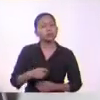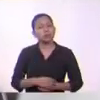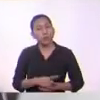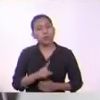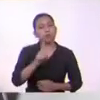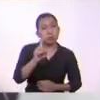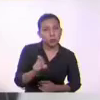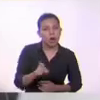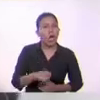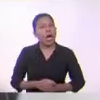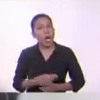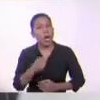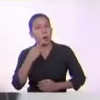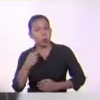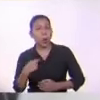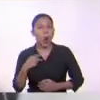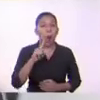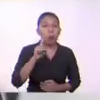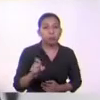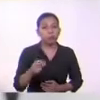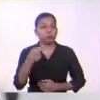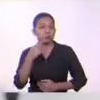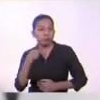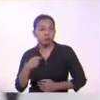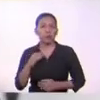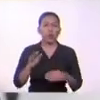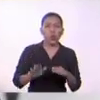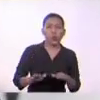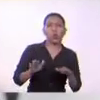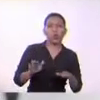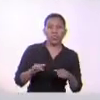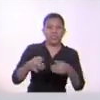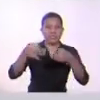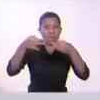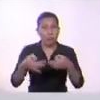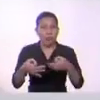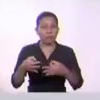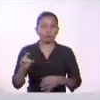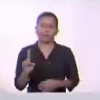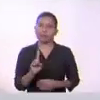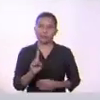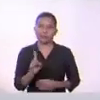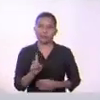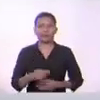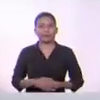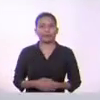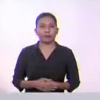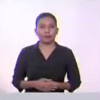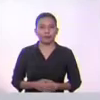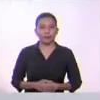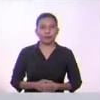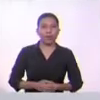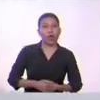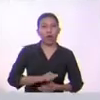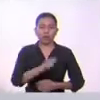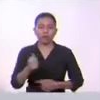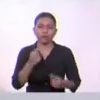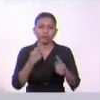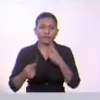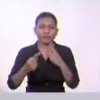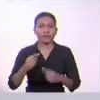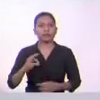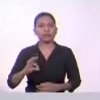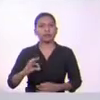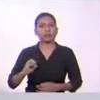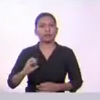formal de la entrevista estructurada con un cuestionario. La entrevista focalizada. En este